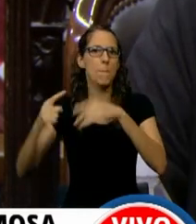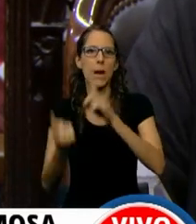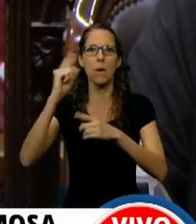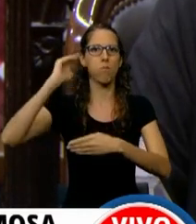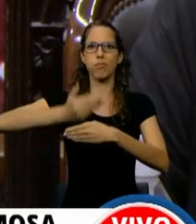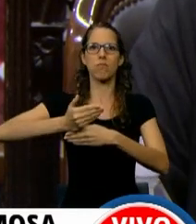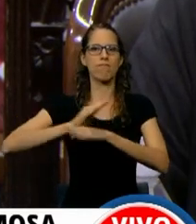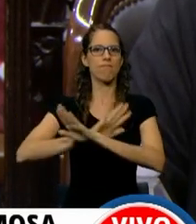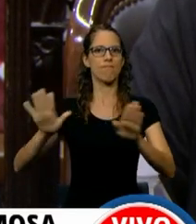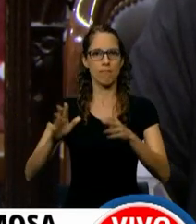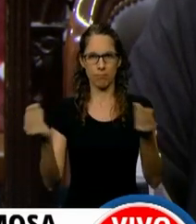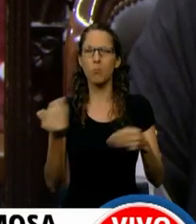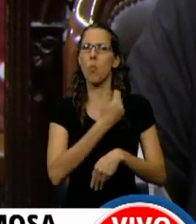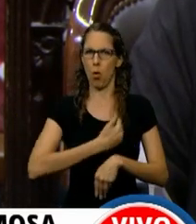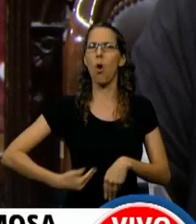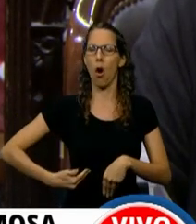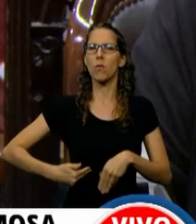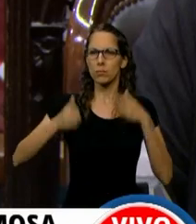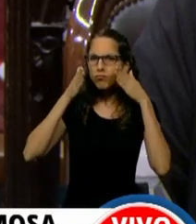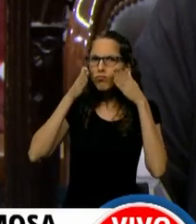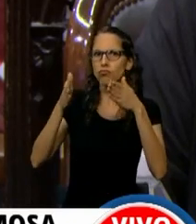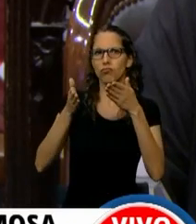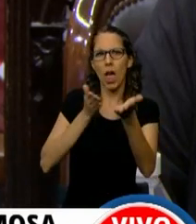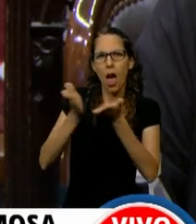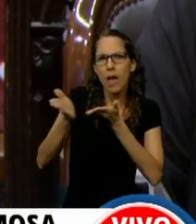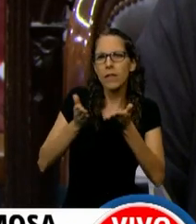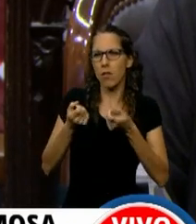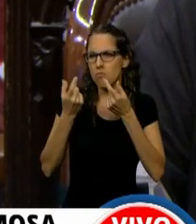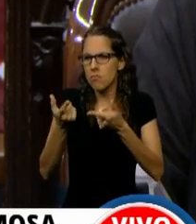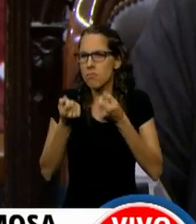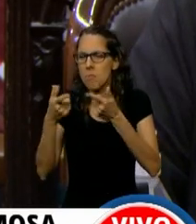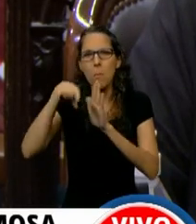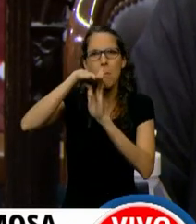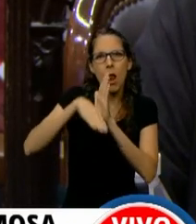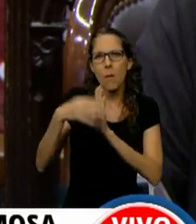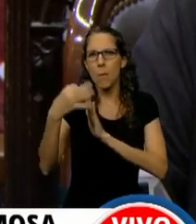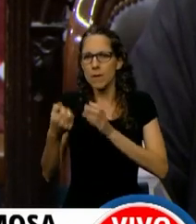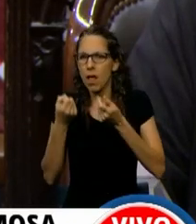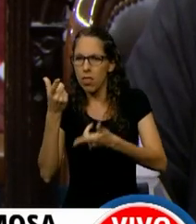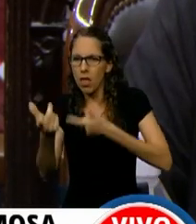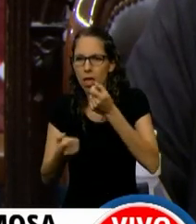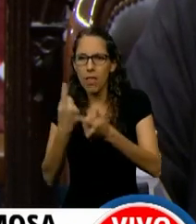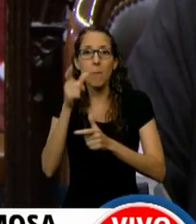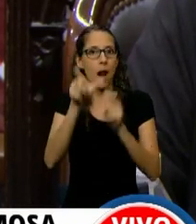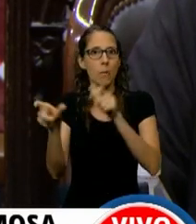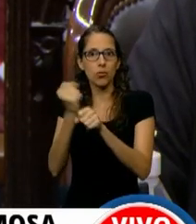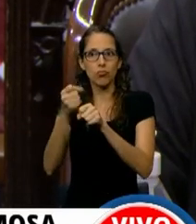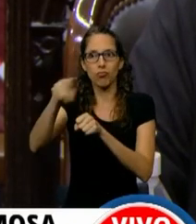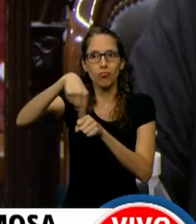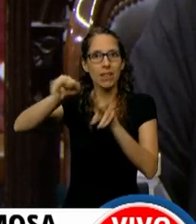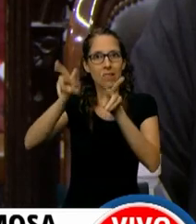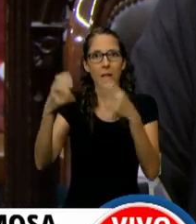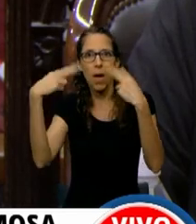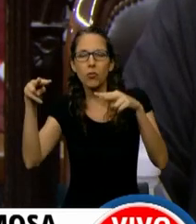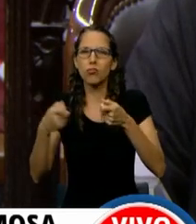hubo un gobierno presente que lo estuvo asistiendo con programas específicos de asistencia a los trabajadores, a